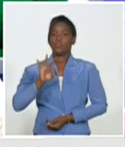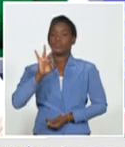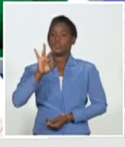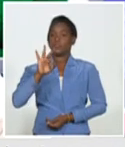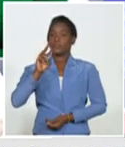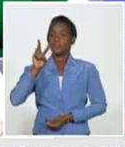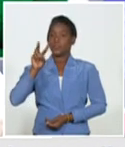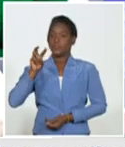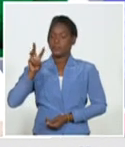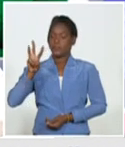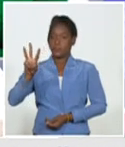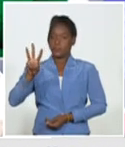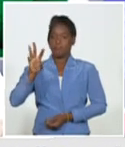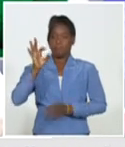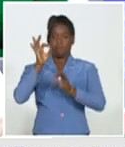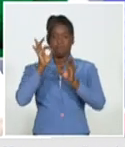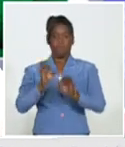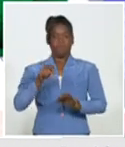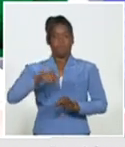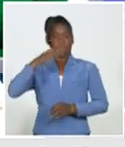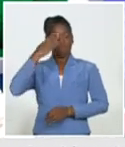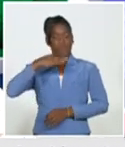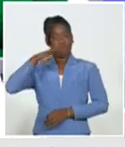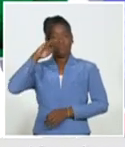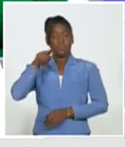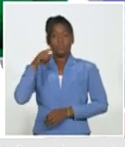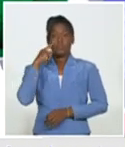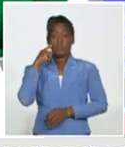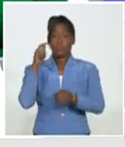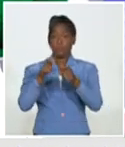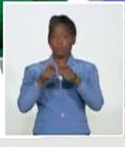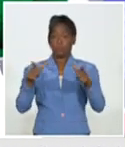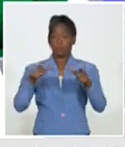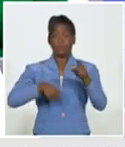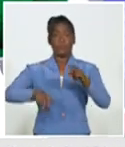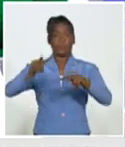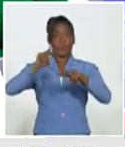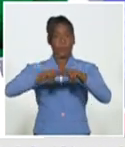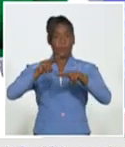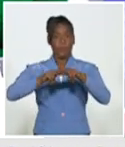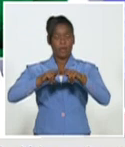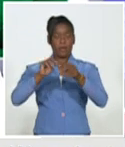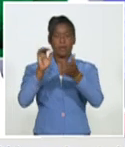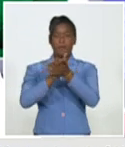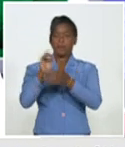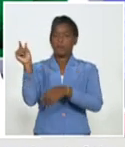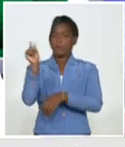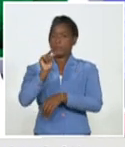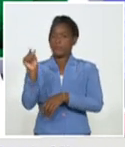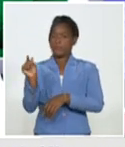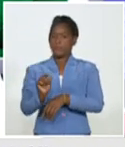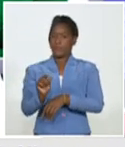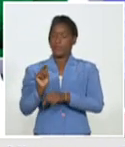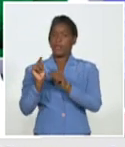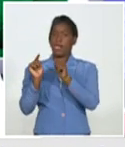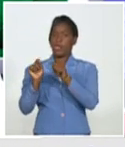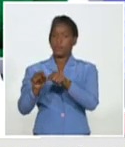823. Incrementan los casos La Habana, Mayabeque,